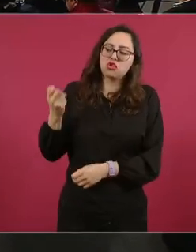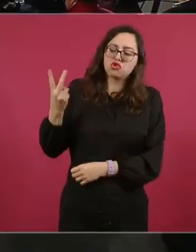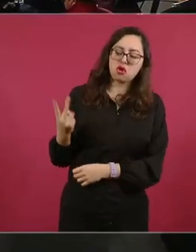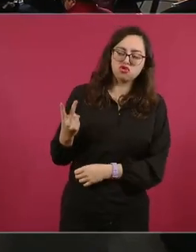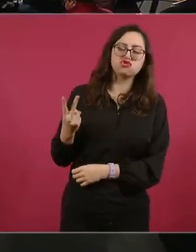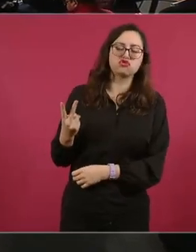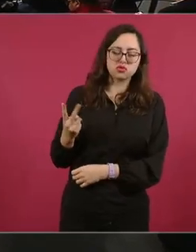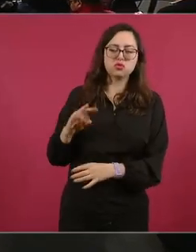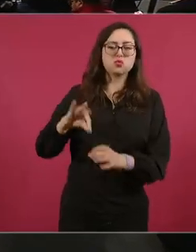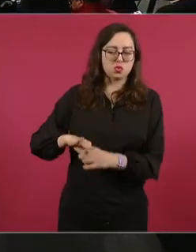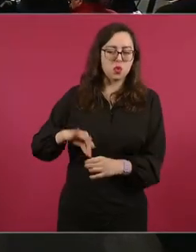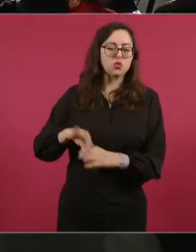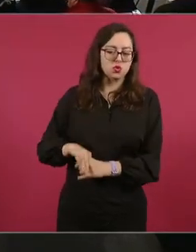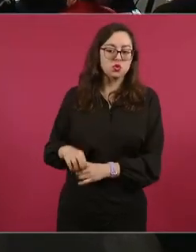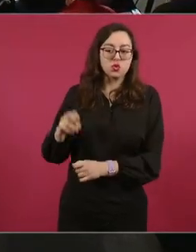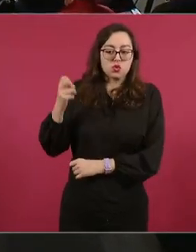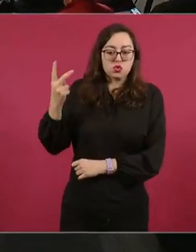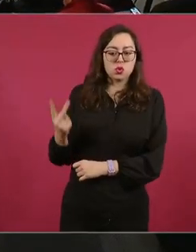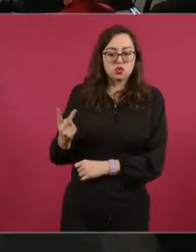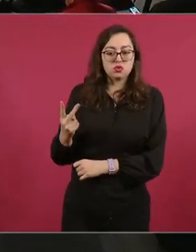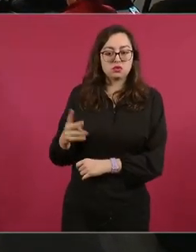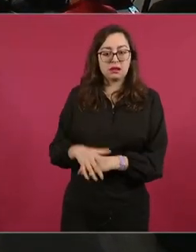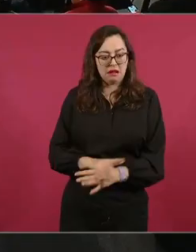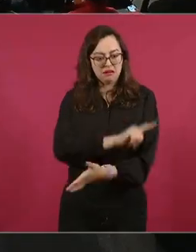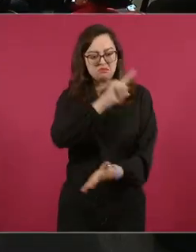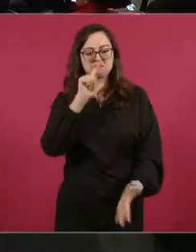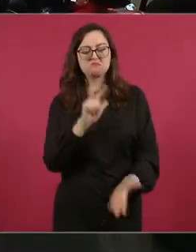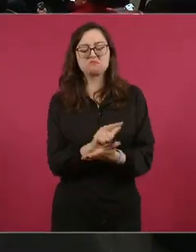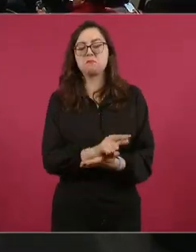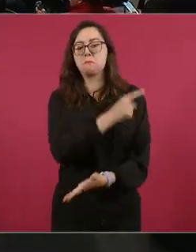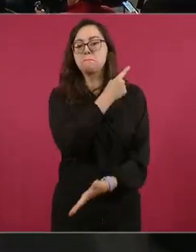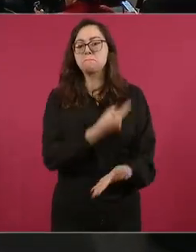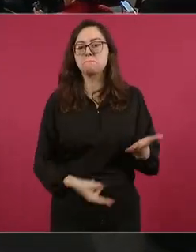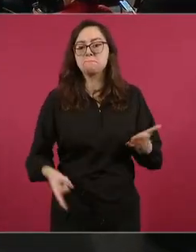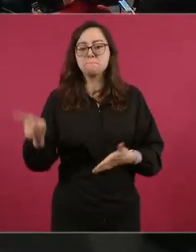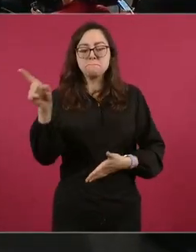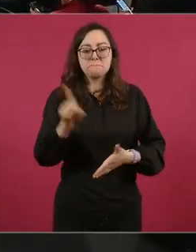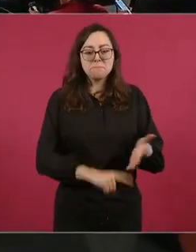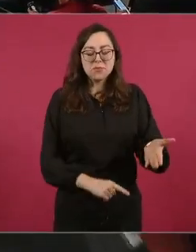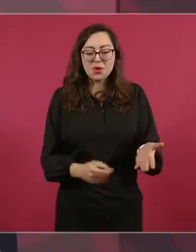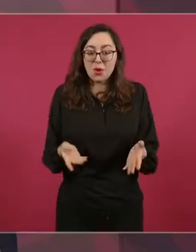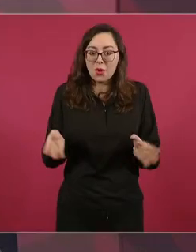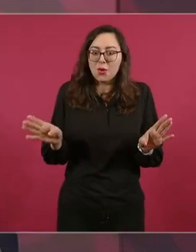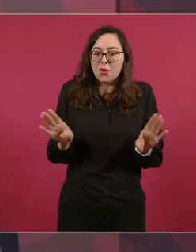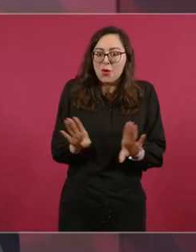dos ministros cancelaran una ley?